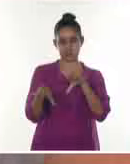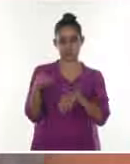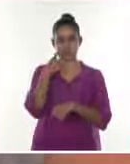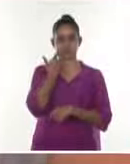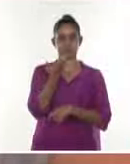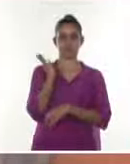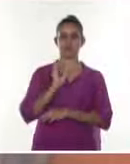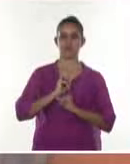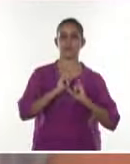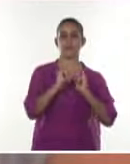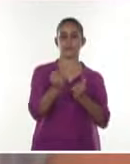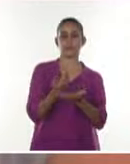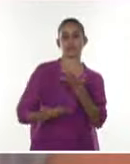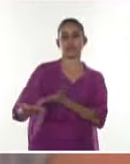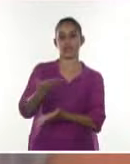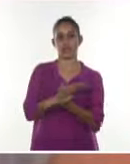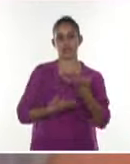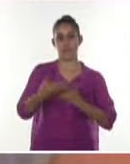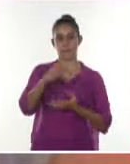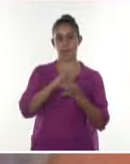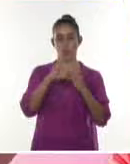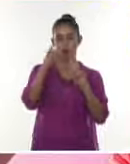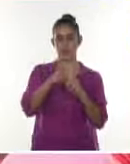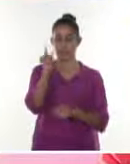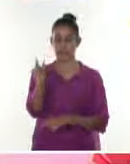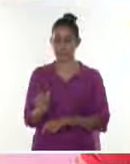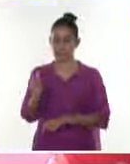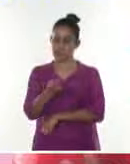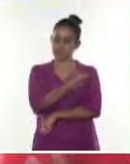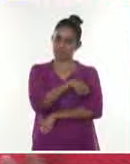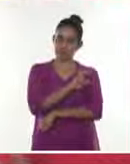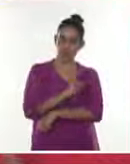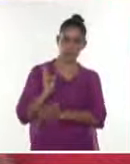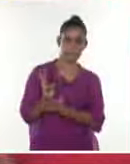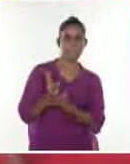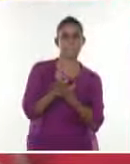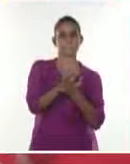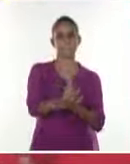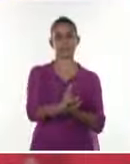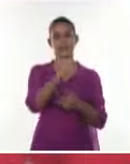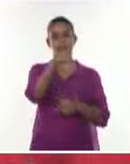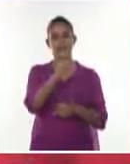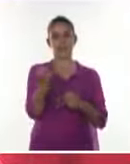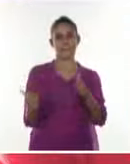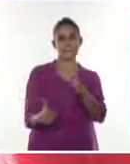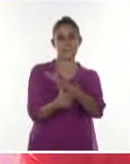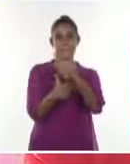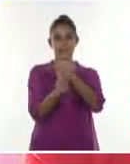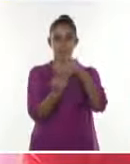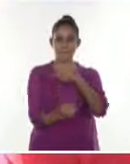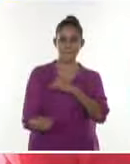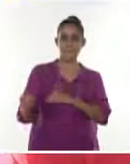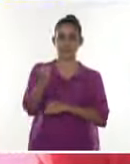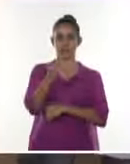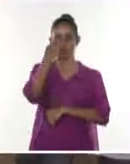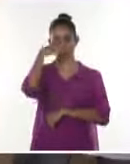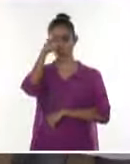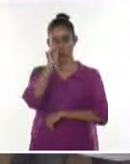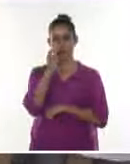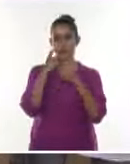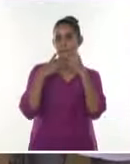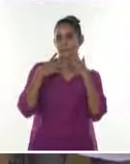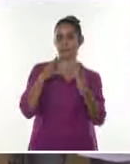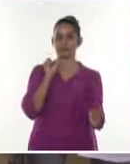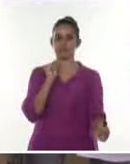El intercambio con los guantanameros caracteriza la presente visita de Jorge Luis Perdomo Dileya, viceprimer ministro cubano, quien inició su recorrido por